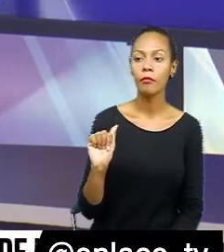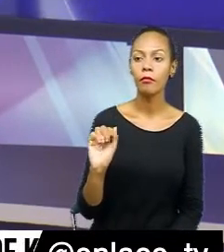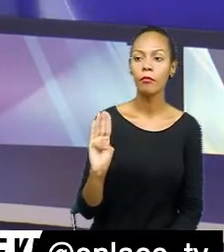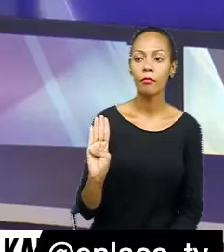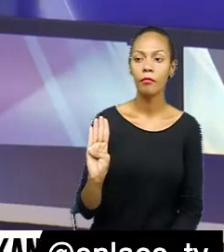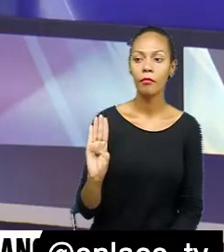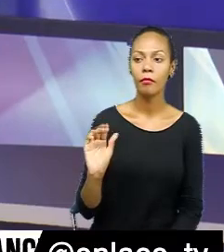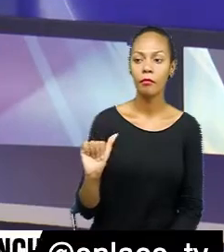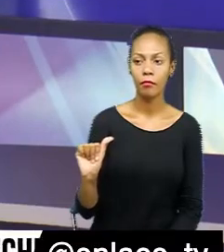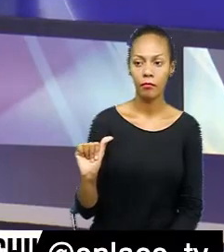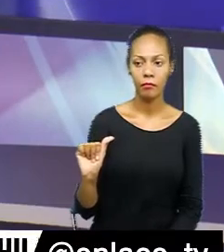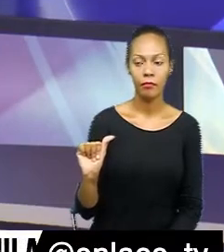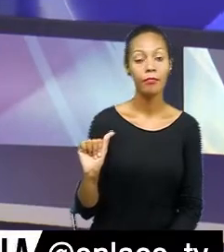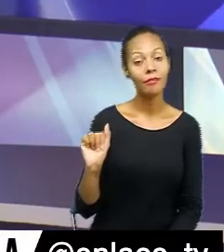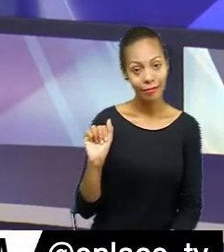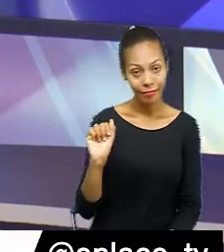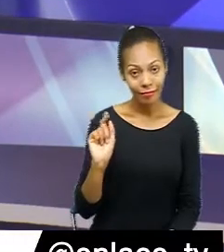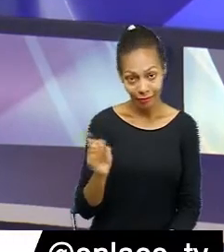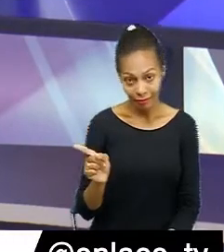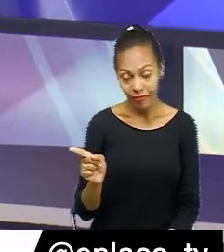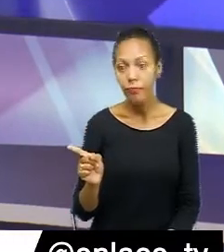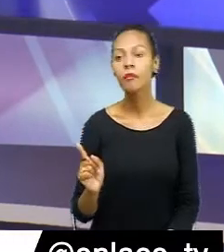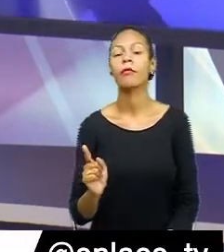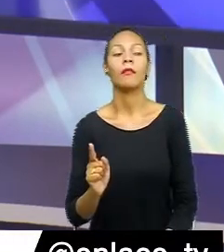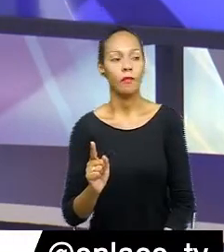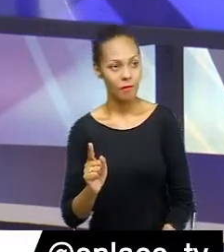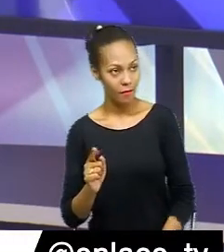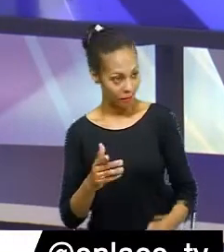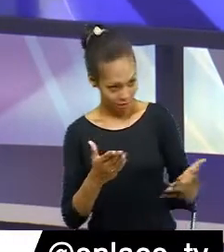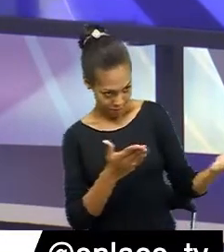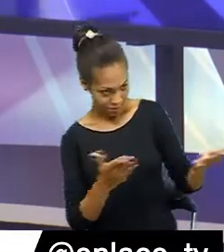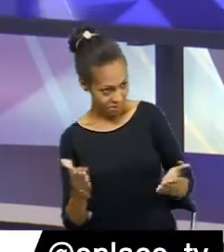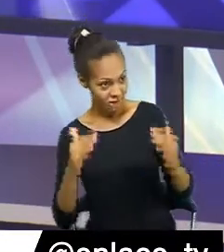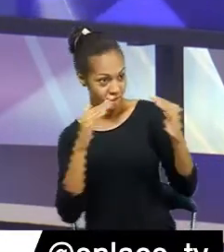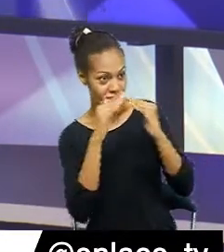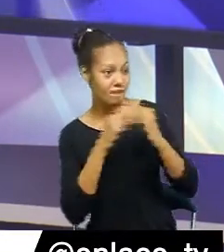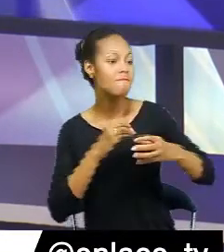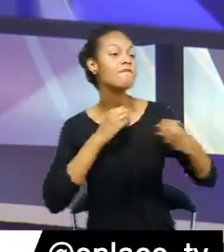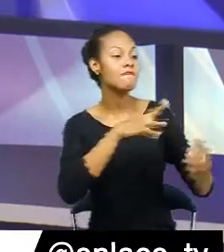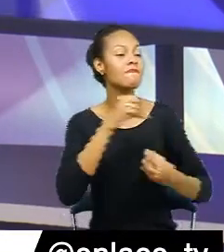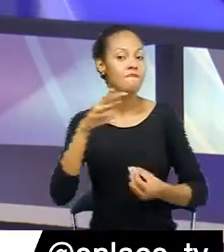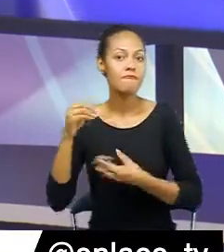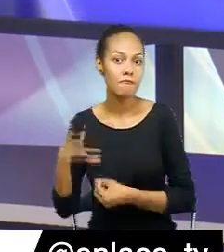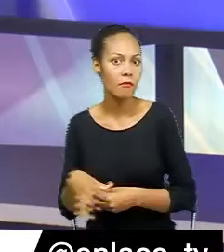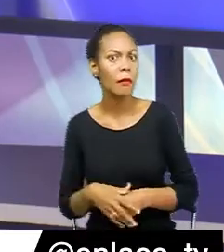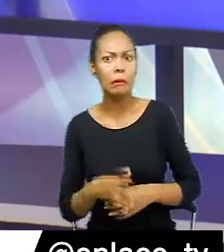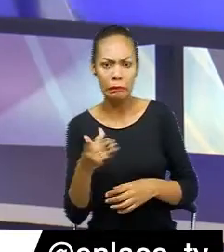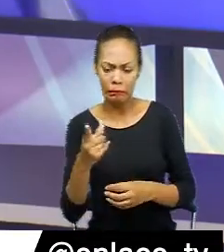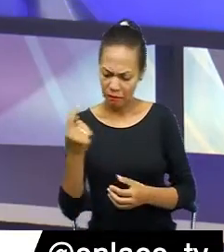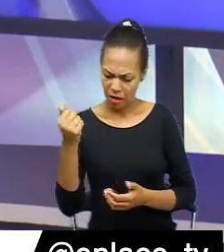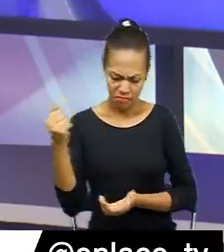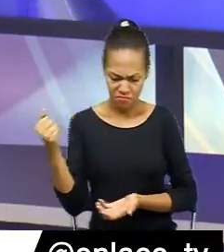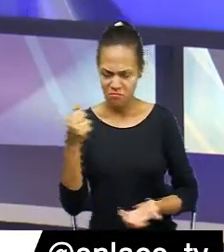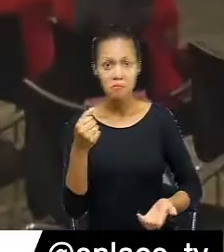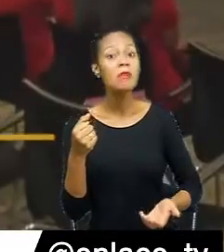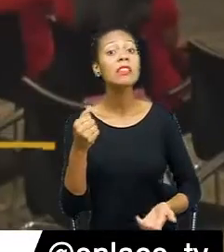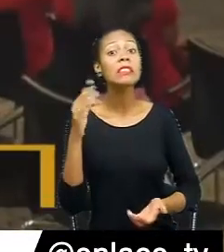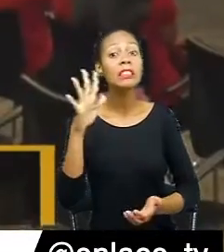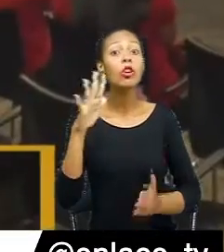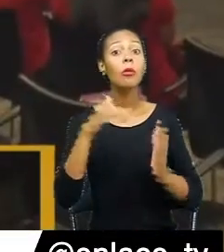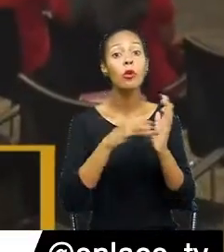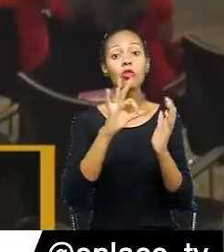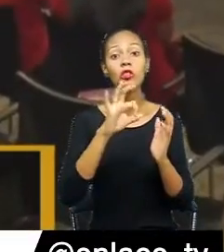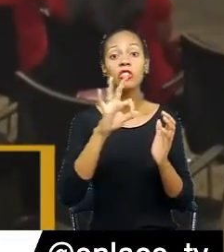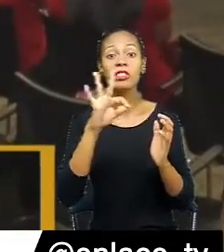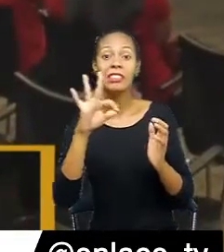los últimos 3 años, la entidad ha invertido 5.830 millones de pesos para este objetivo. En el